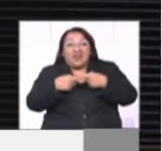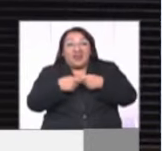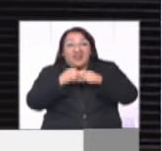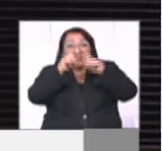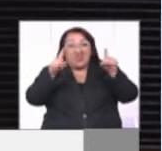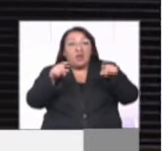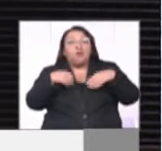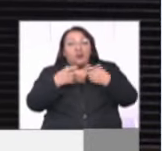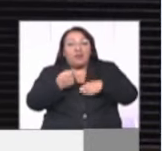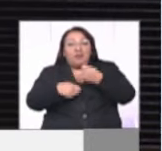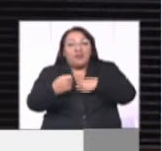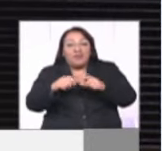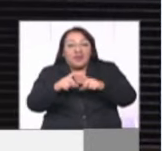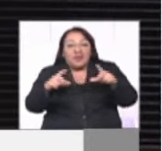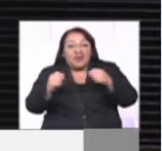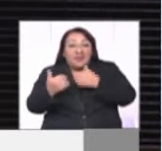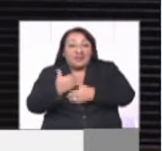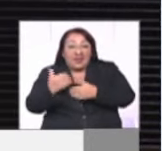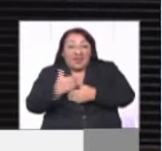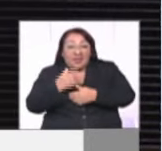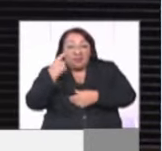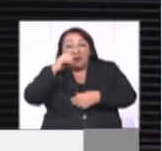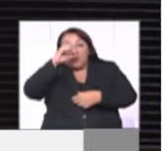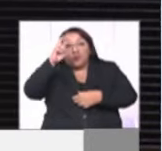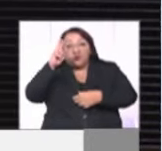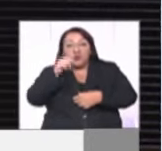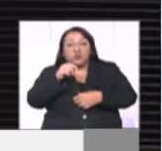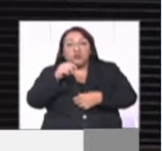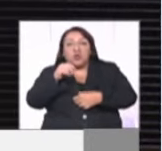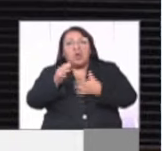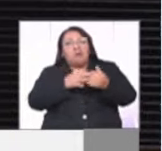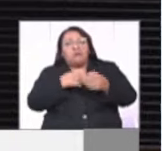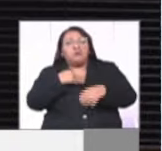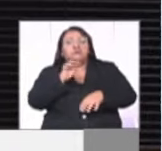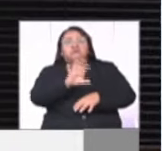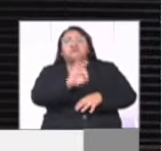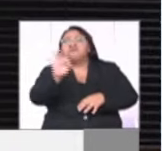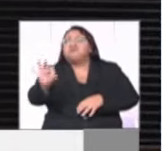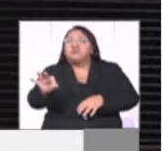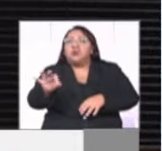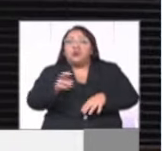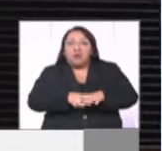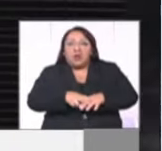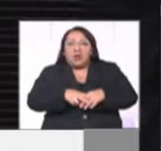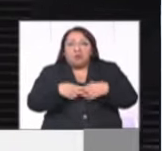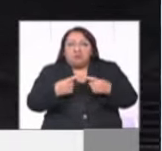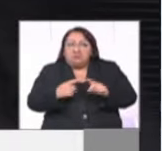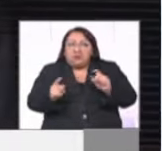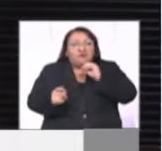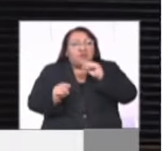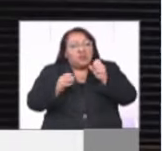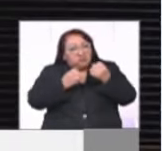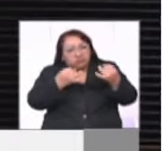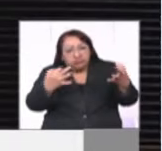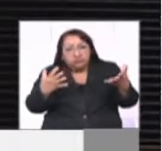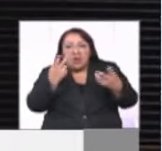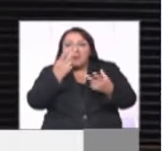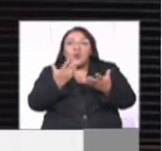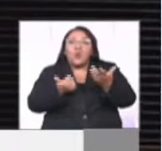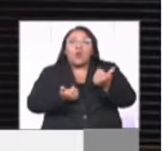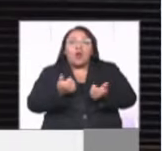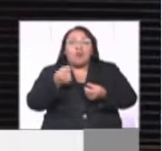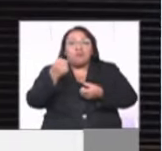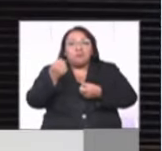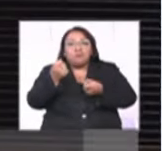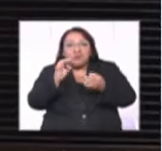bordearían a 10 millones, ha pretendido de maquillar con